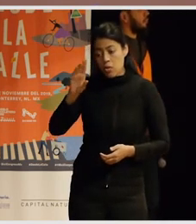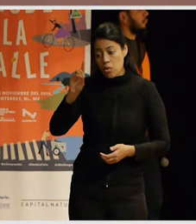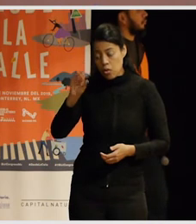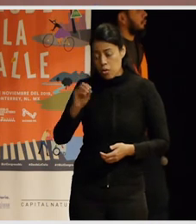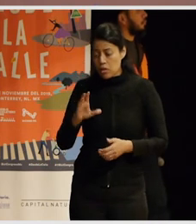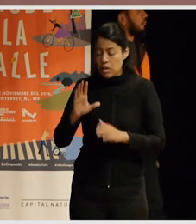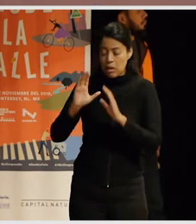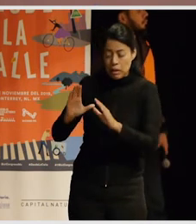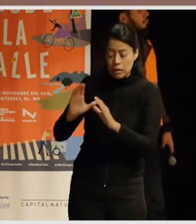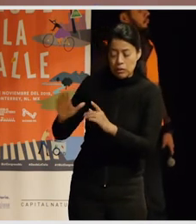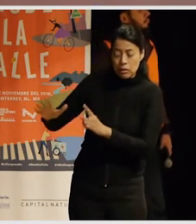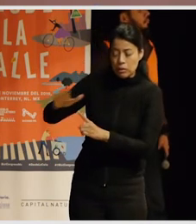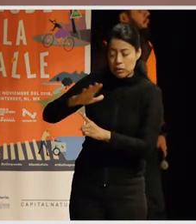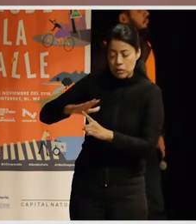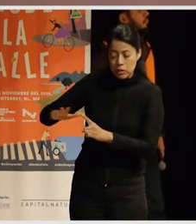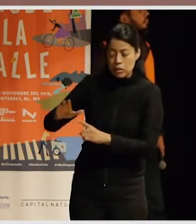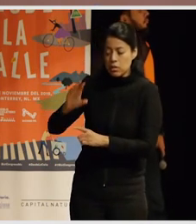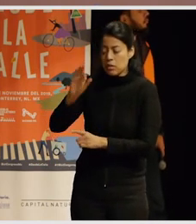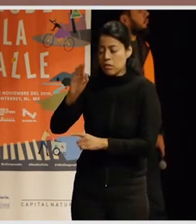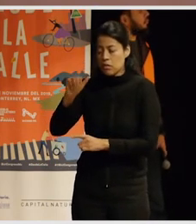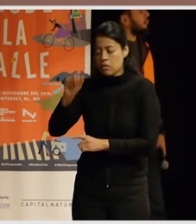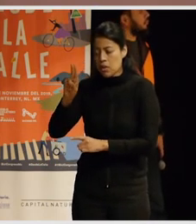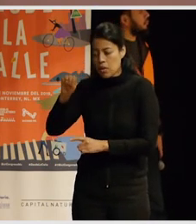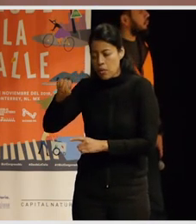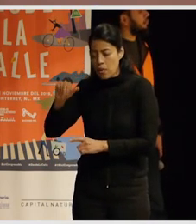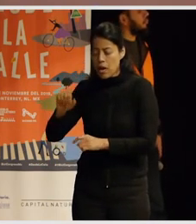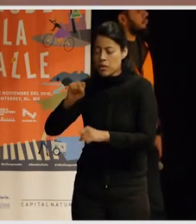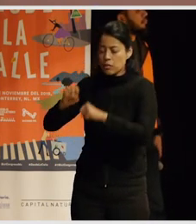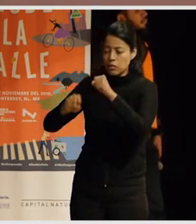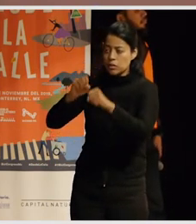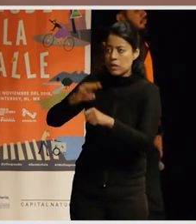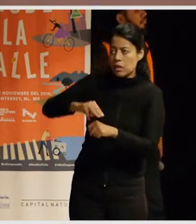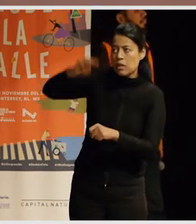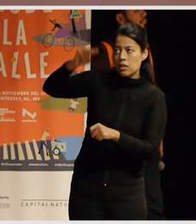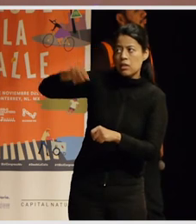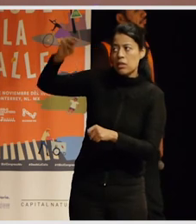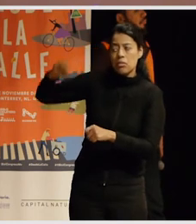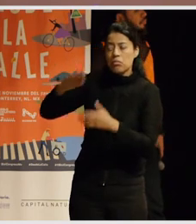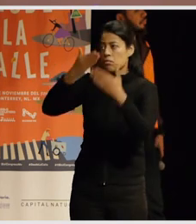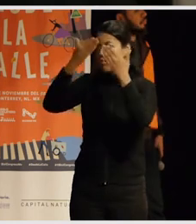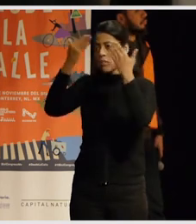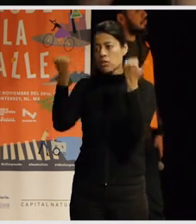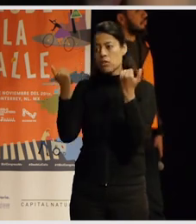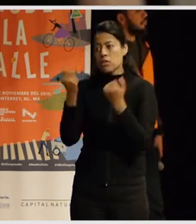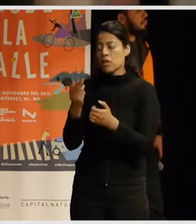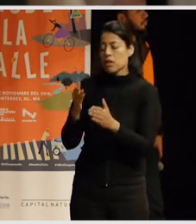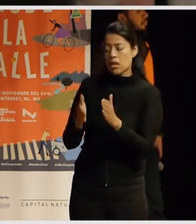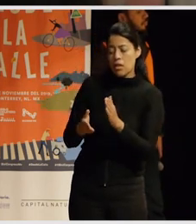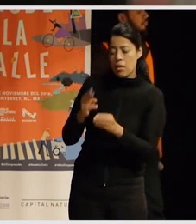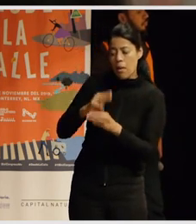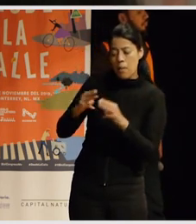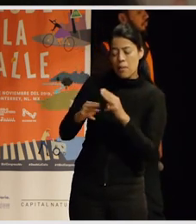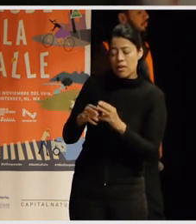fauna hay corre la gente saben los ciclistas de montaña entonces pues no sé qué tipo de material se pondría pero podría